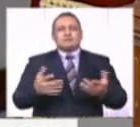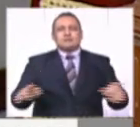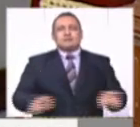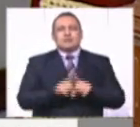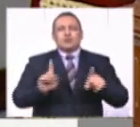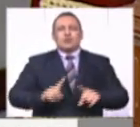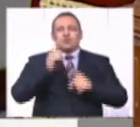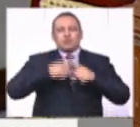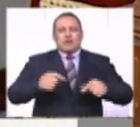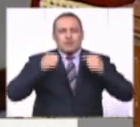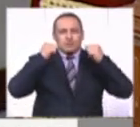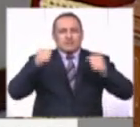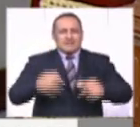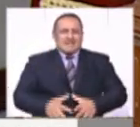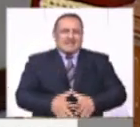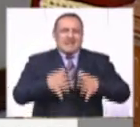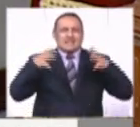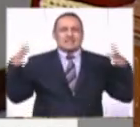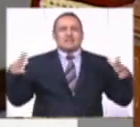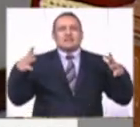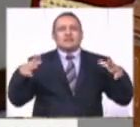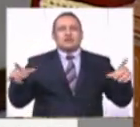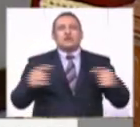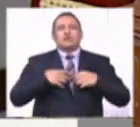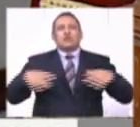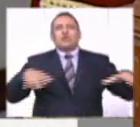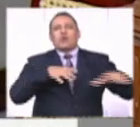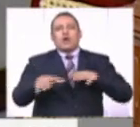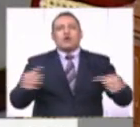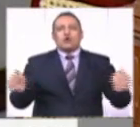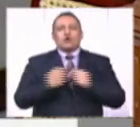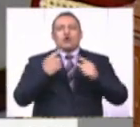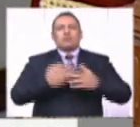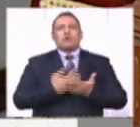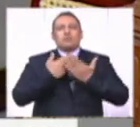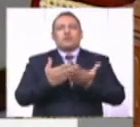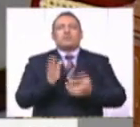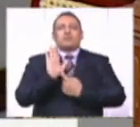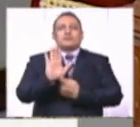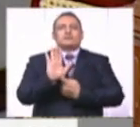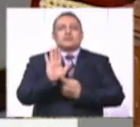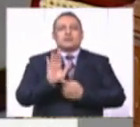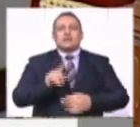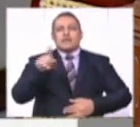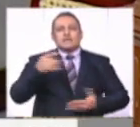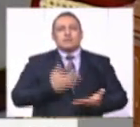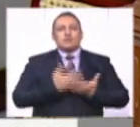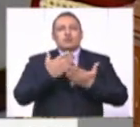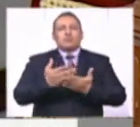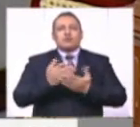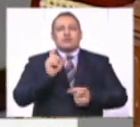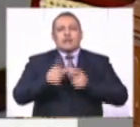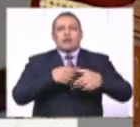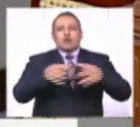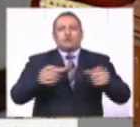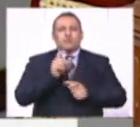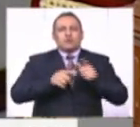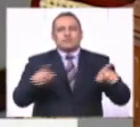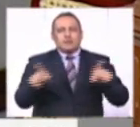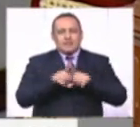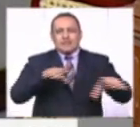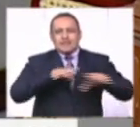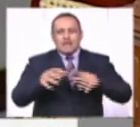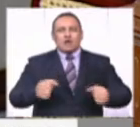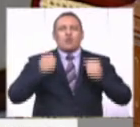una protesta grandísima lo hago como propuesta ella propone a la colectividad para que